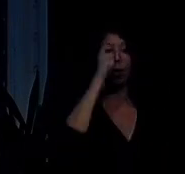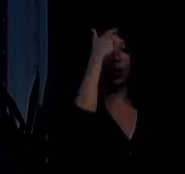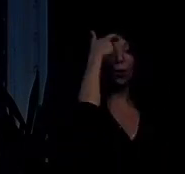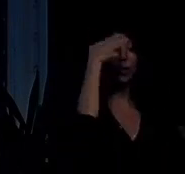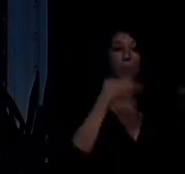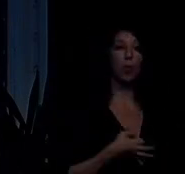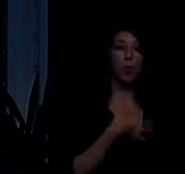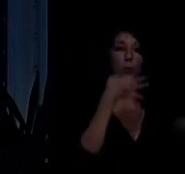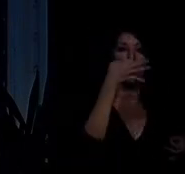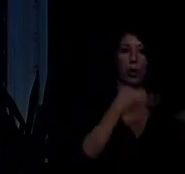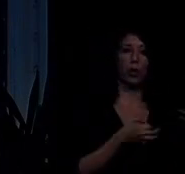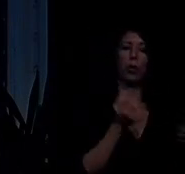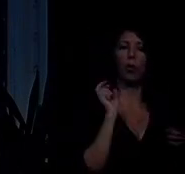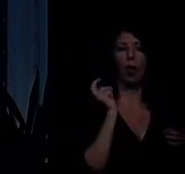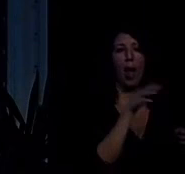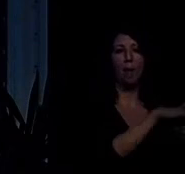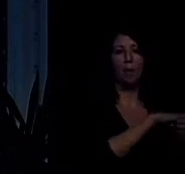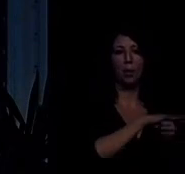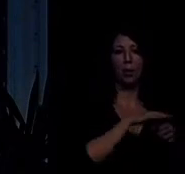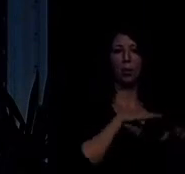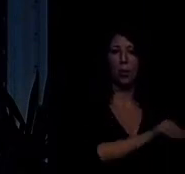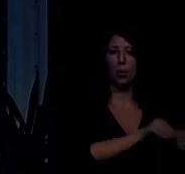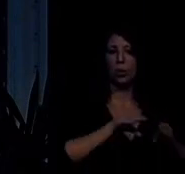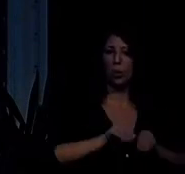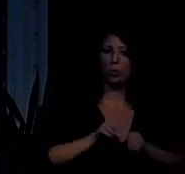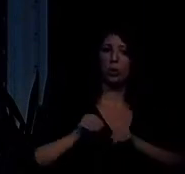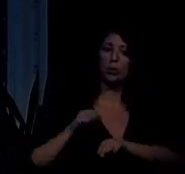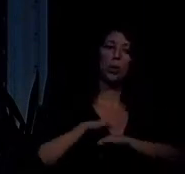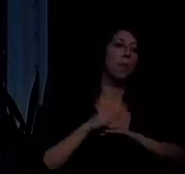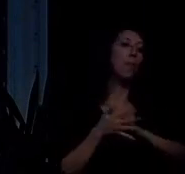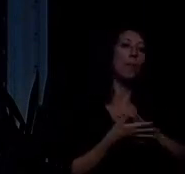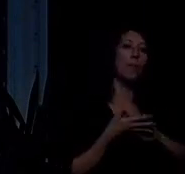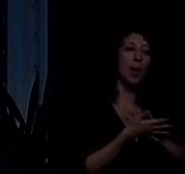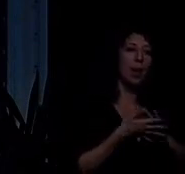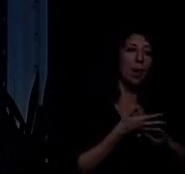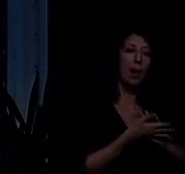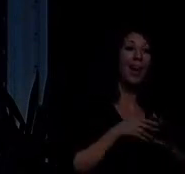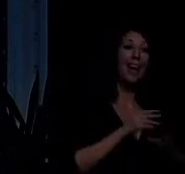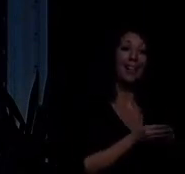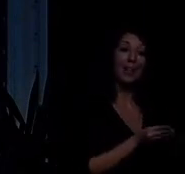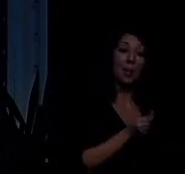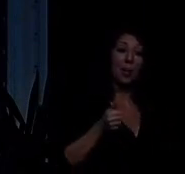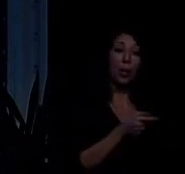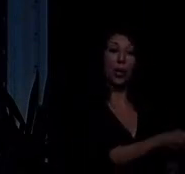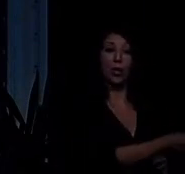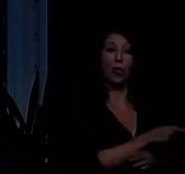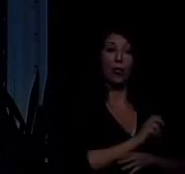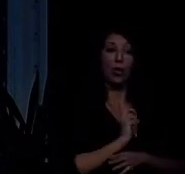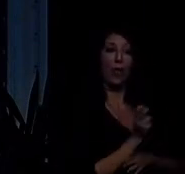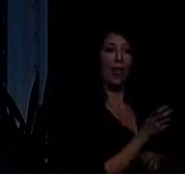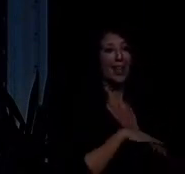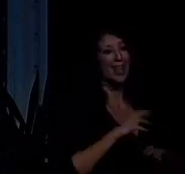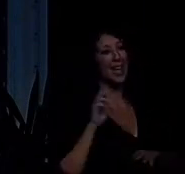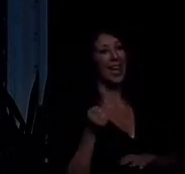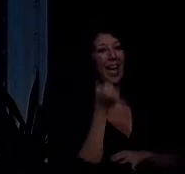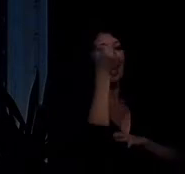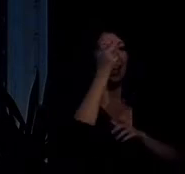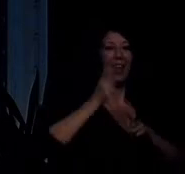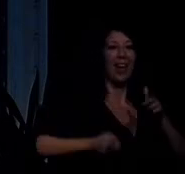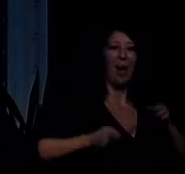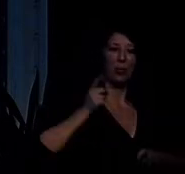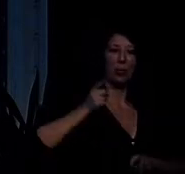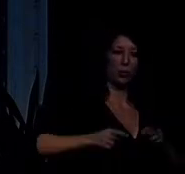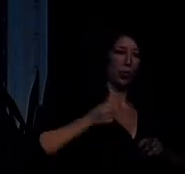viene utilizando desde distintos ámbitos, ¿no? Sobre todo para definir las desapariciones forzadas en contextos de regímenes autoritarios, ¿no? Es decir, se dieron